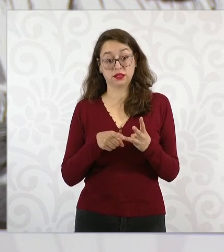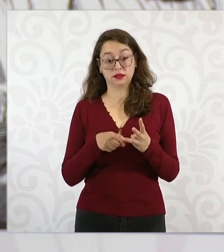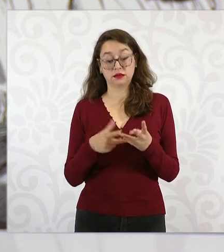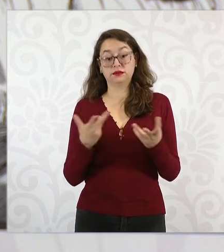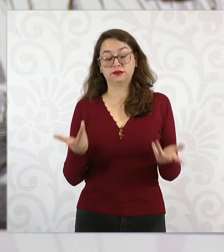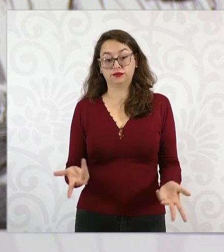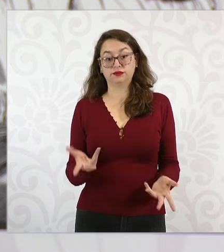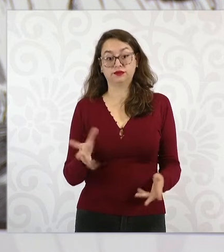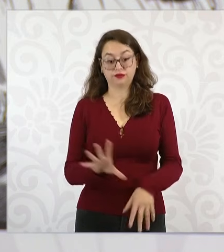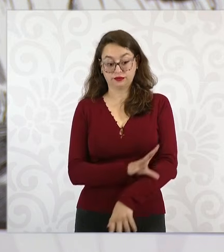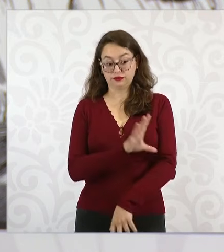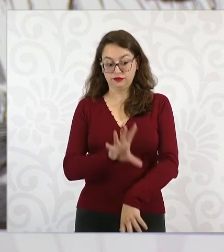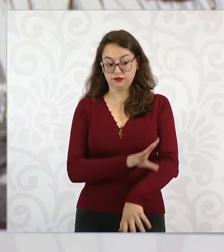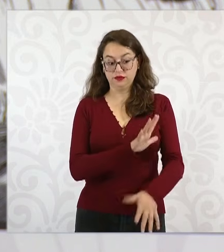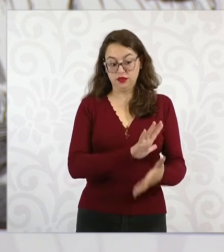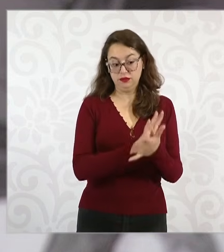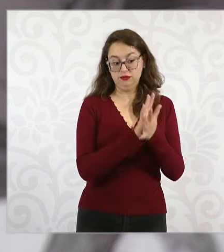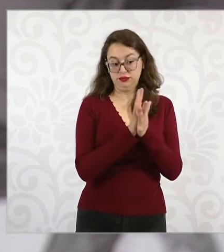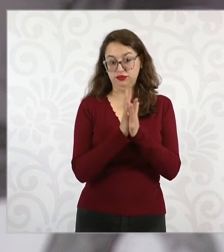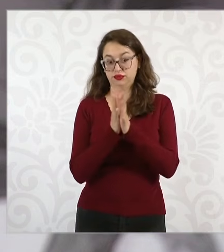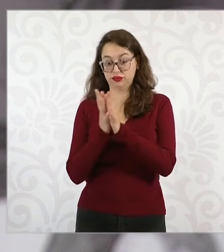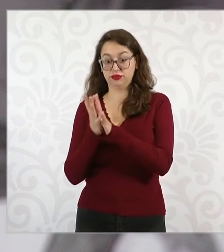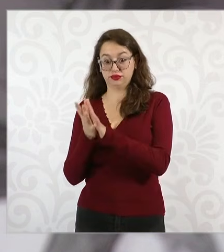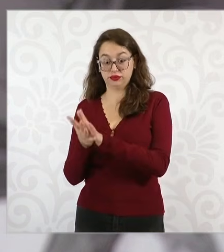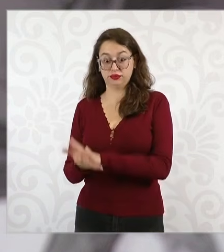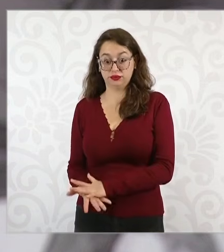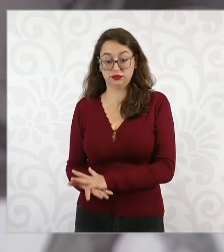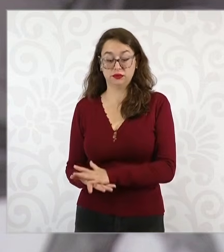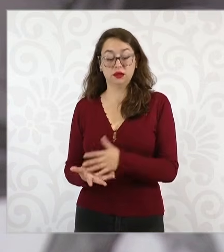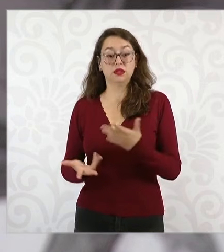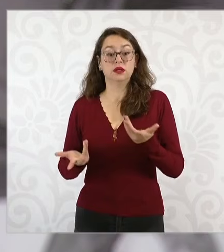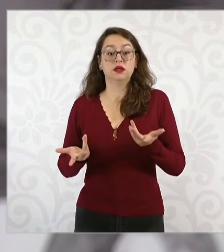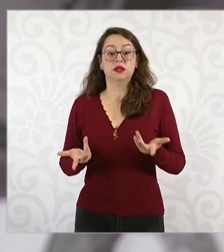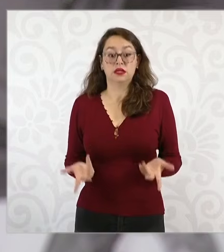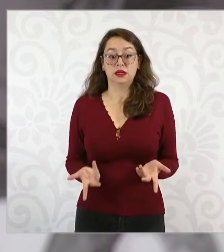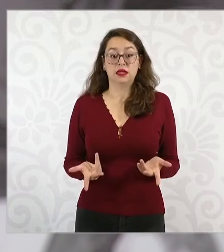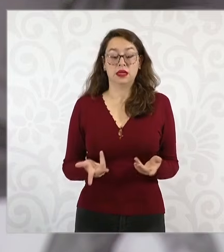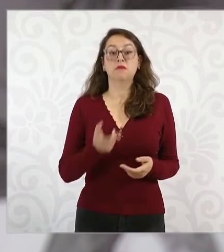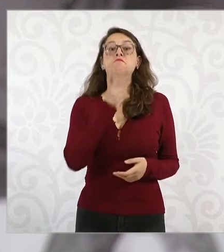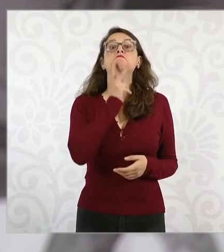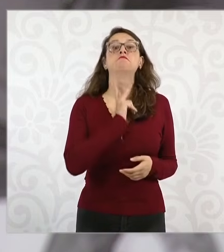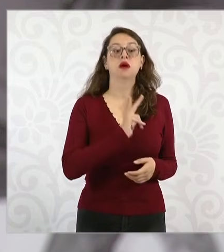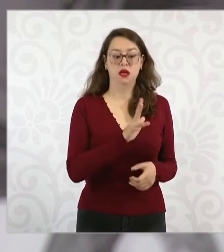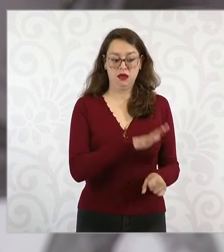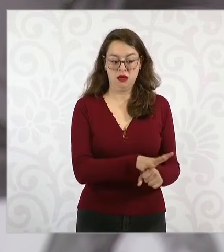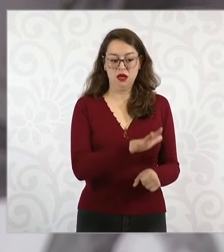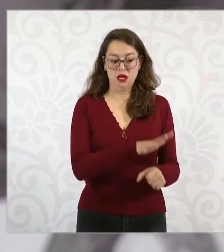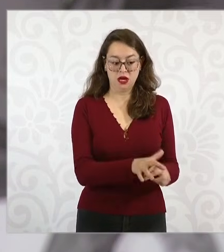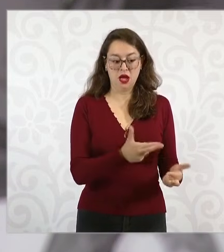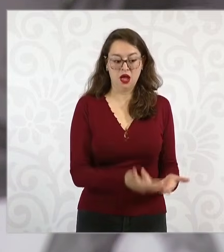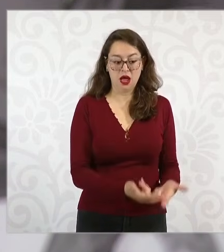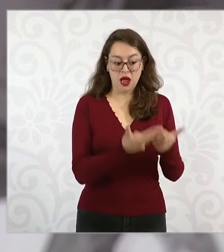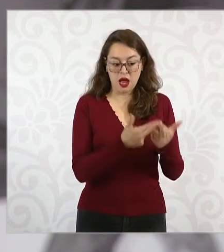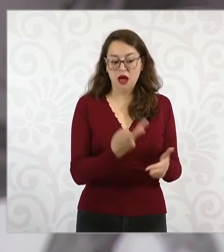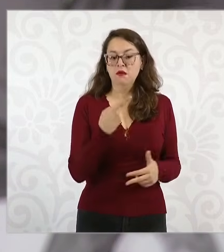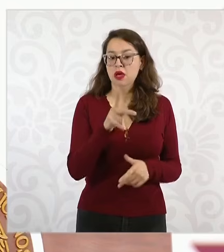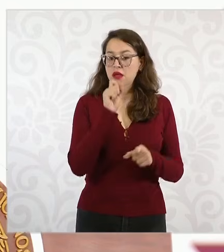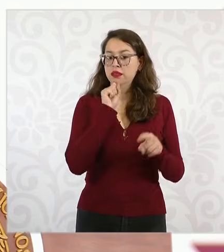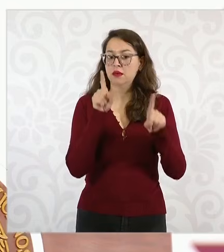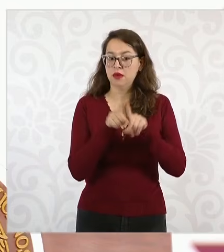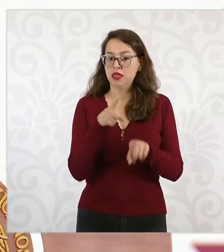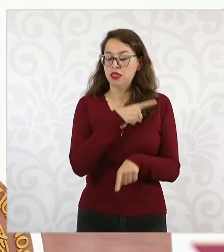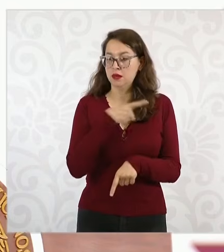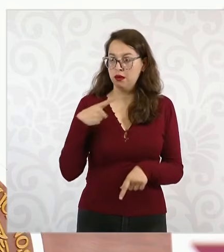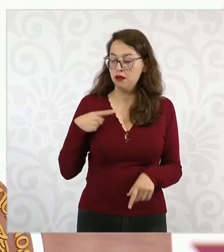transición energética, que México no solo tiene petróleo, México tiene sol, México tiene